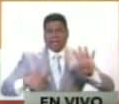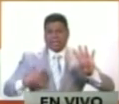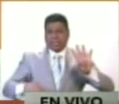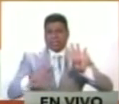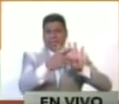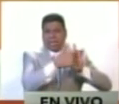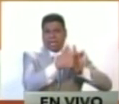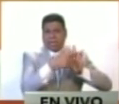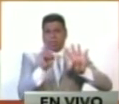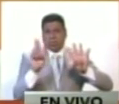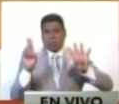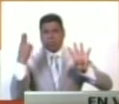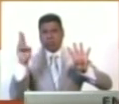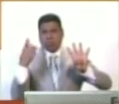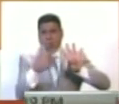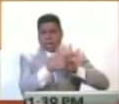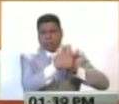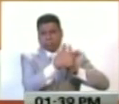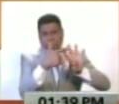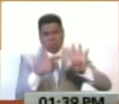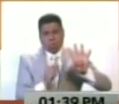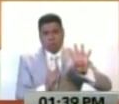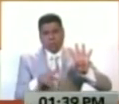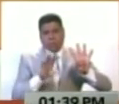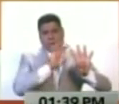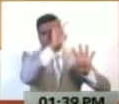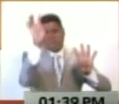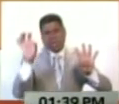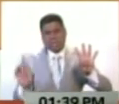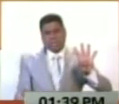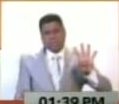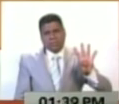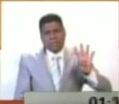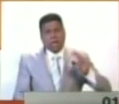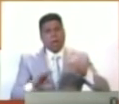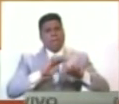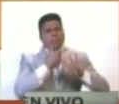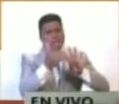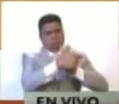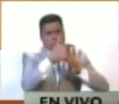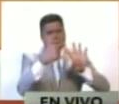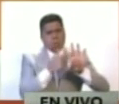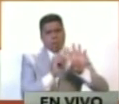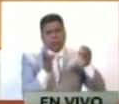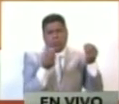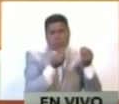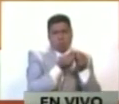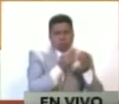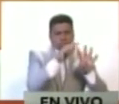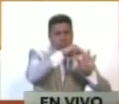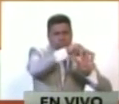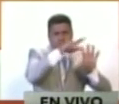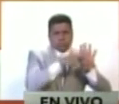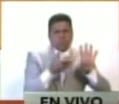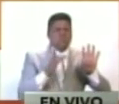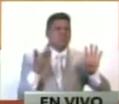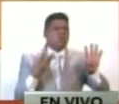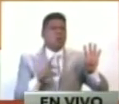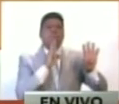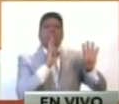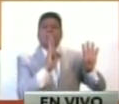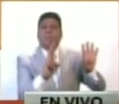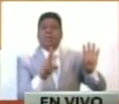en las últimas declaraciones. Y respecto a la actuación como bloque de estos países, yo quiero entender cómo se resuelve esta crisis desde